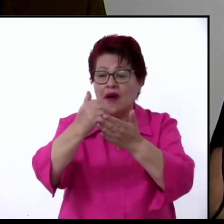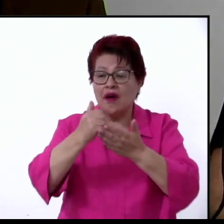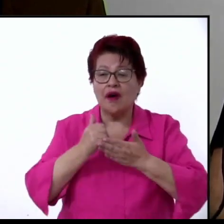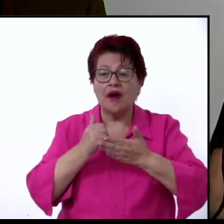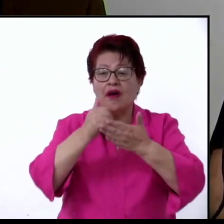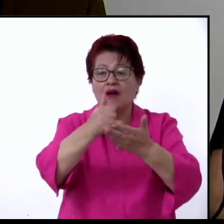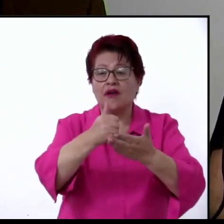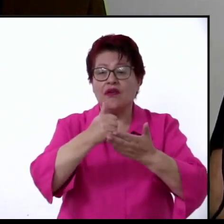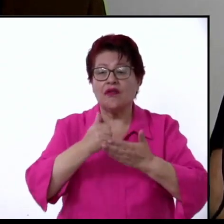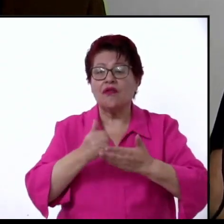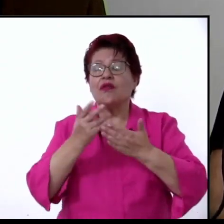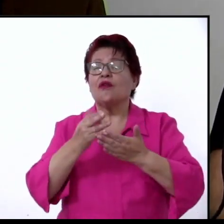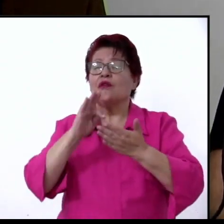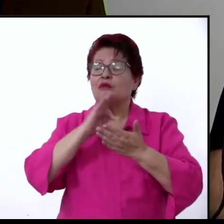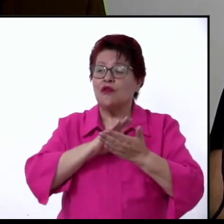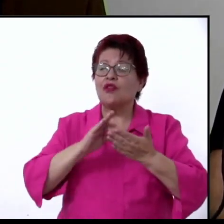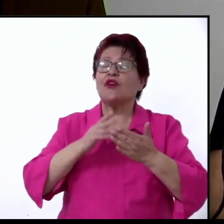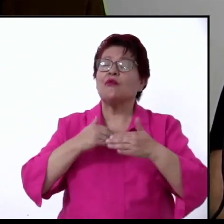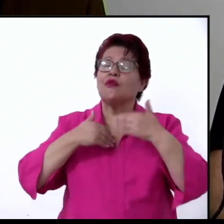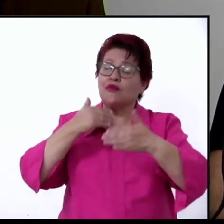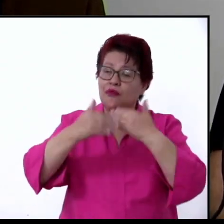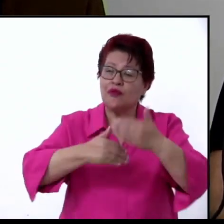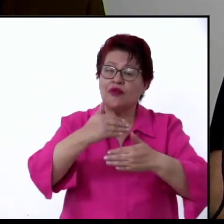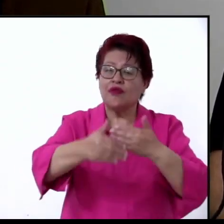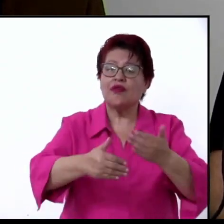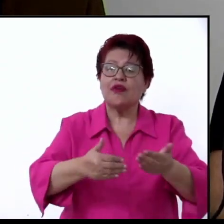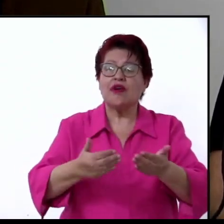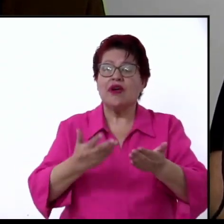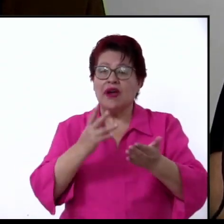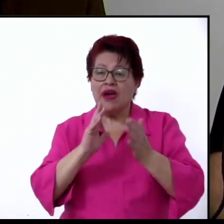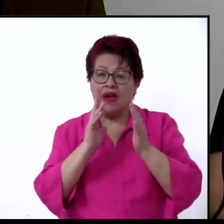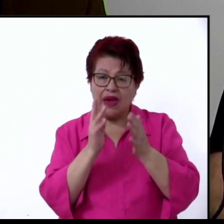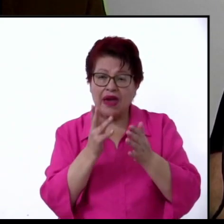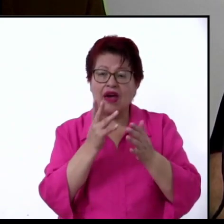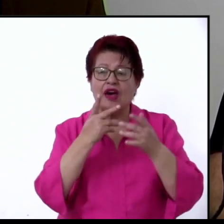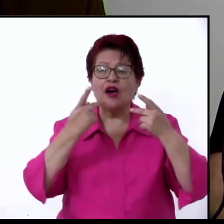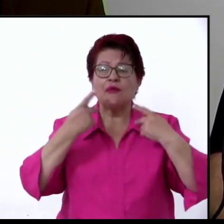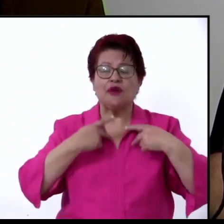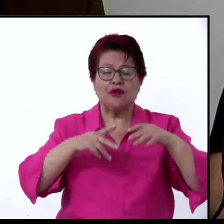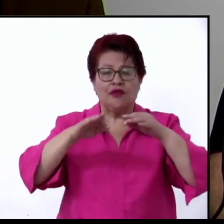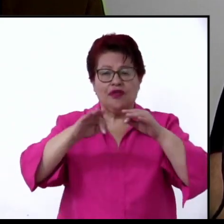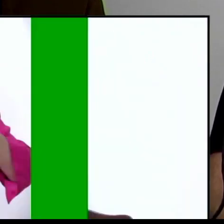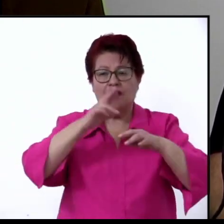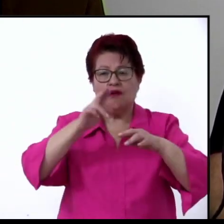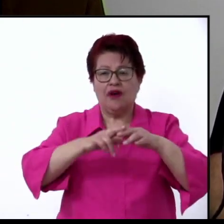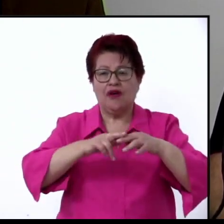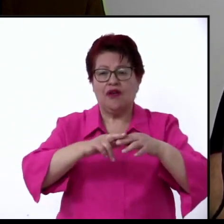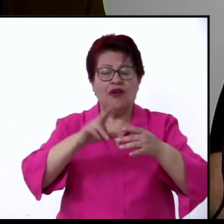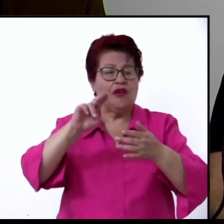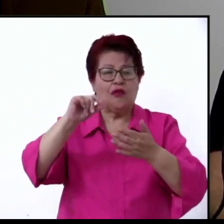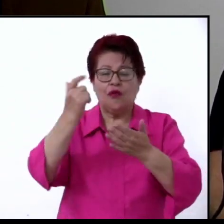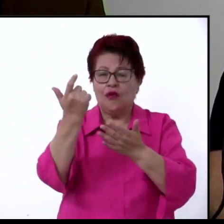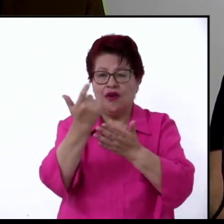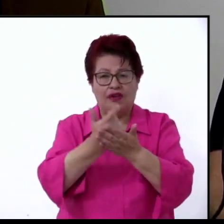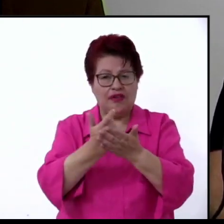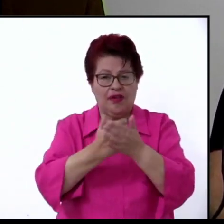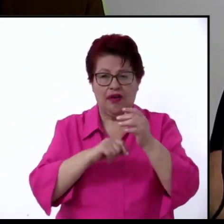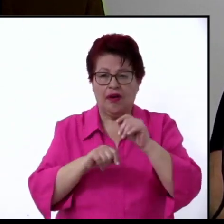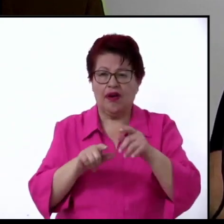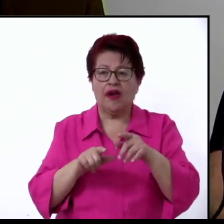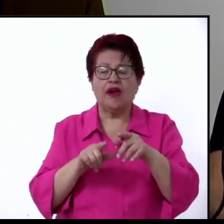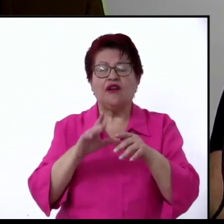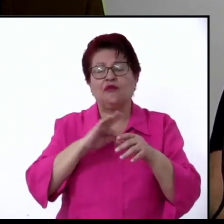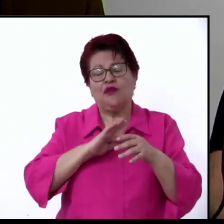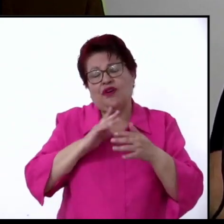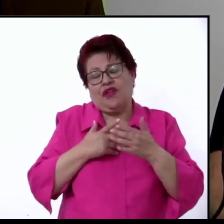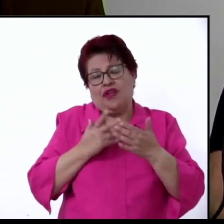colaborativo es algo que podemos poner en marcha, para las personas trabajadoras no asalariadas, que nos daría